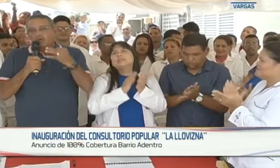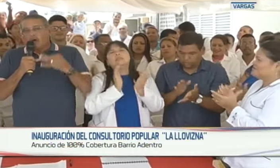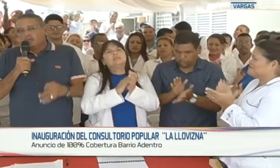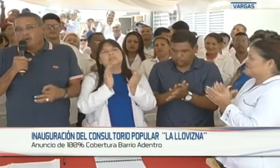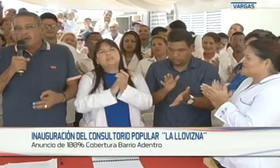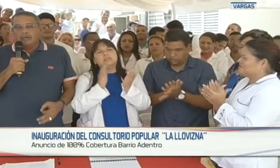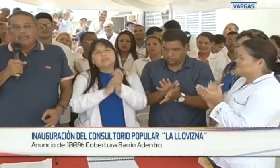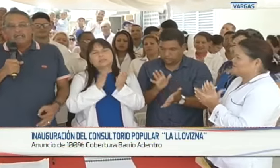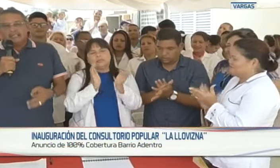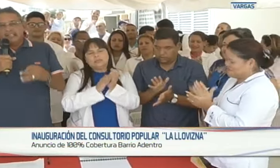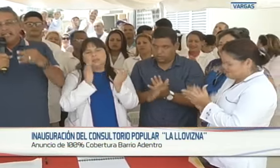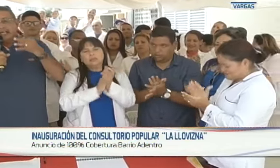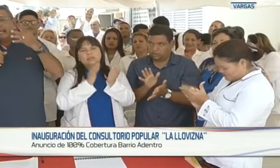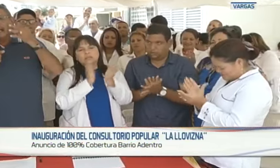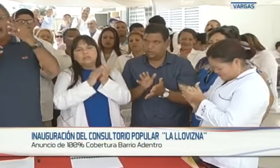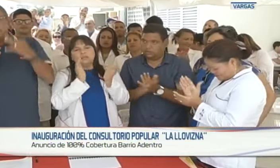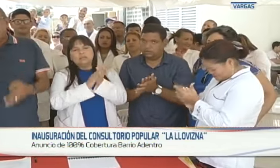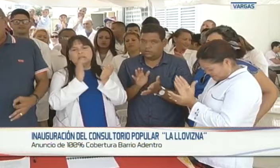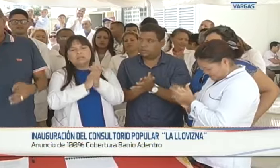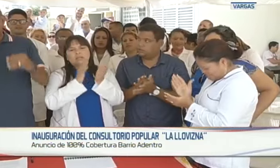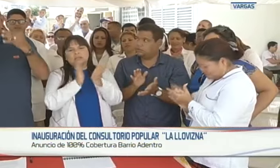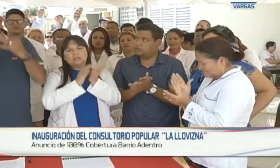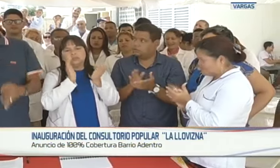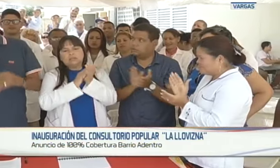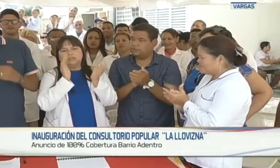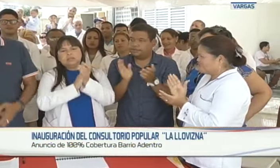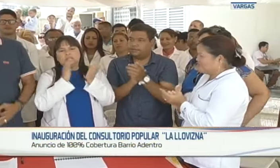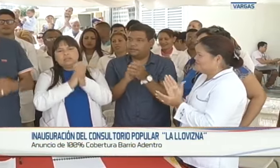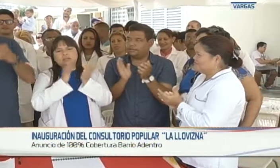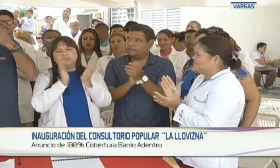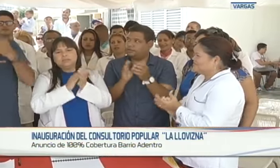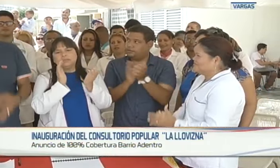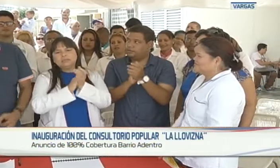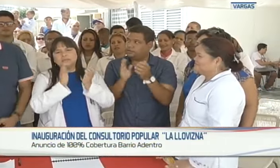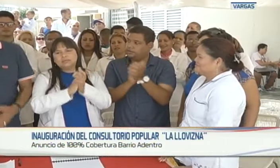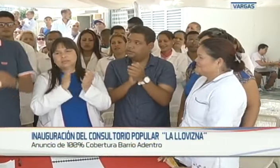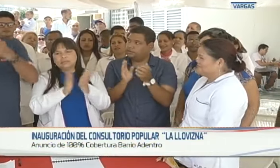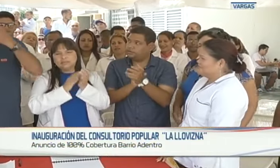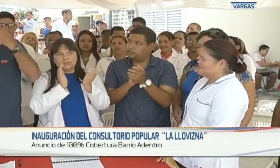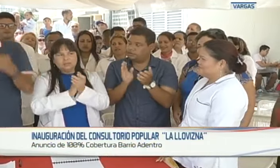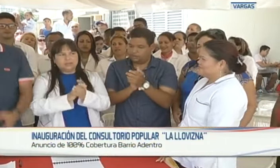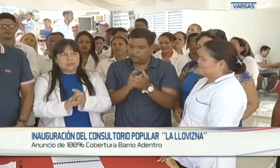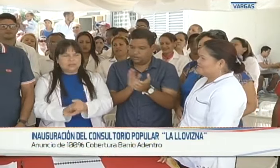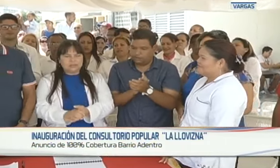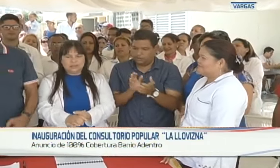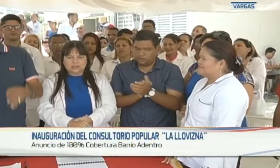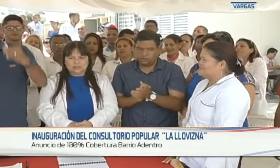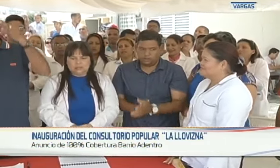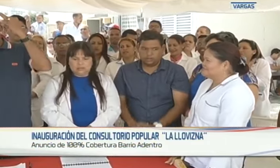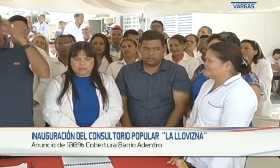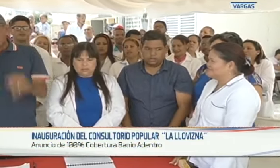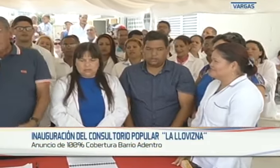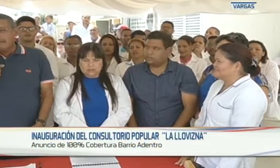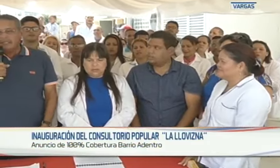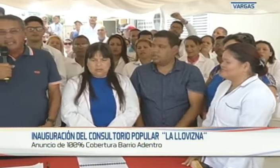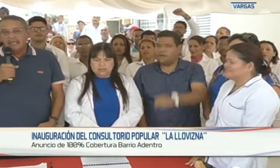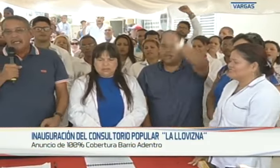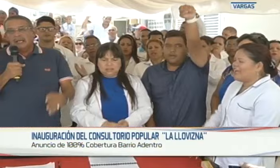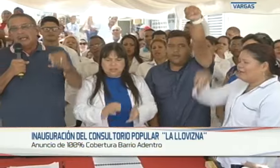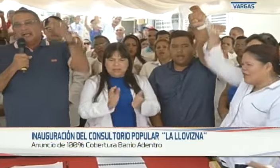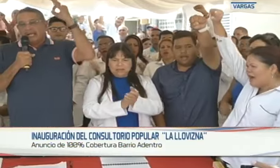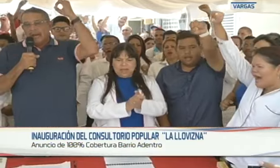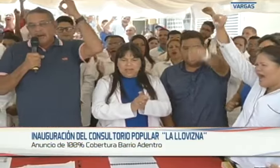presidente, orgullosos, y decirle que cada día nos comprometemos más con este proceso, con esta revolución. ¡Que viva